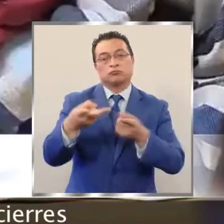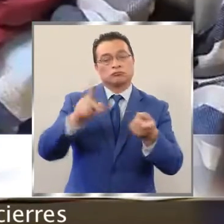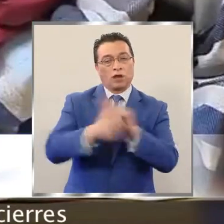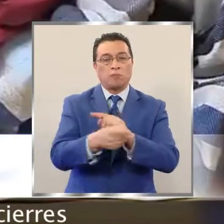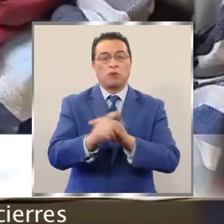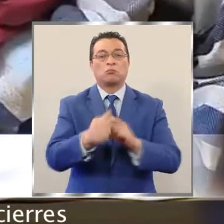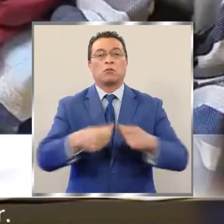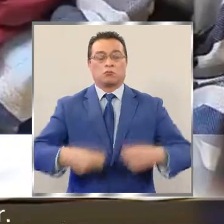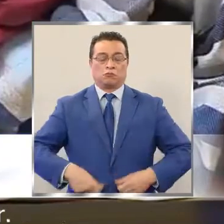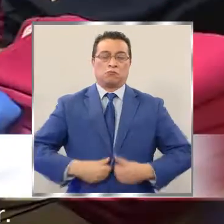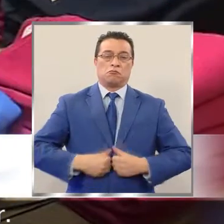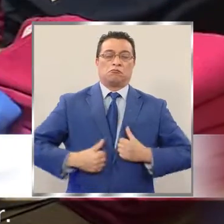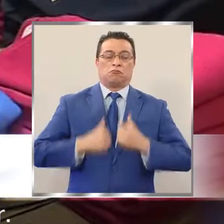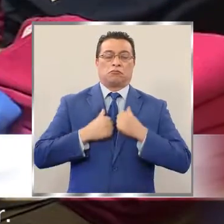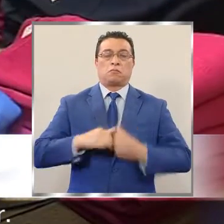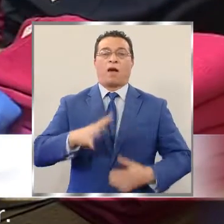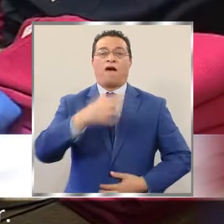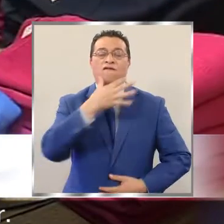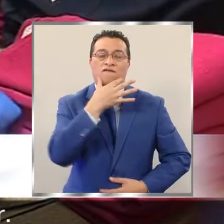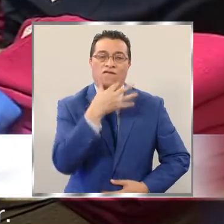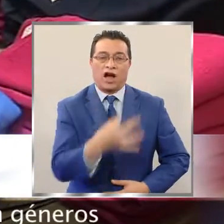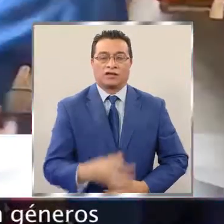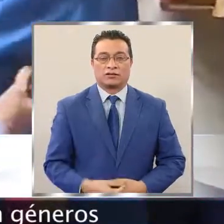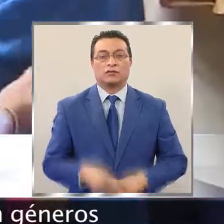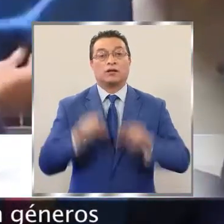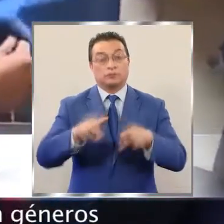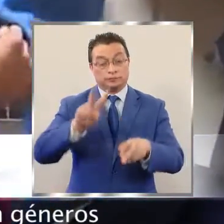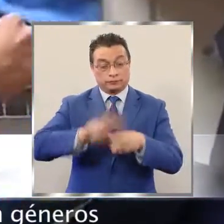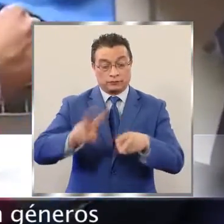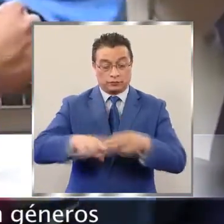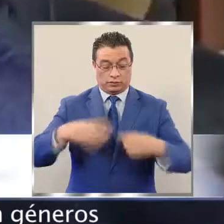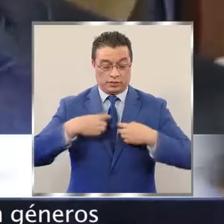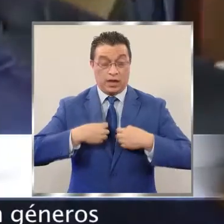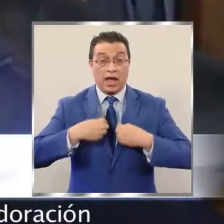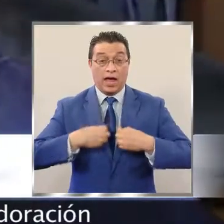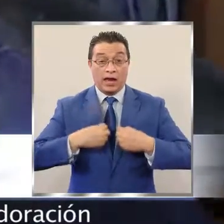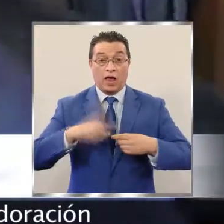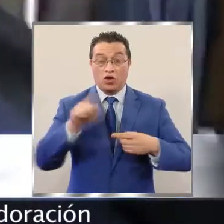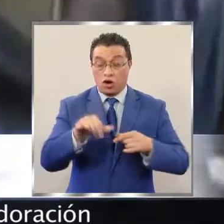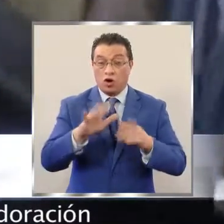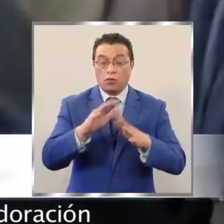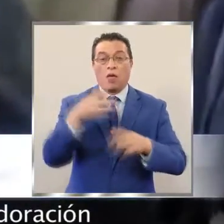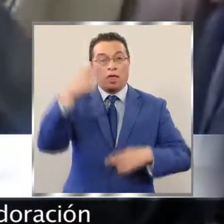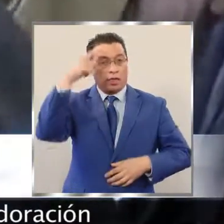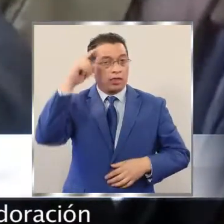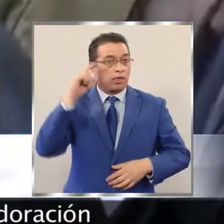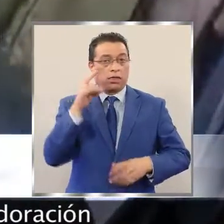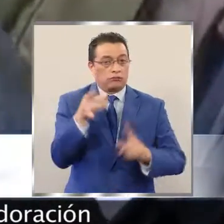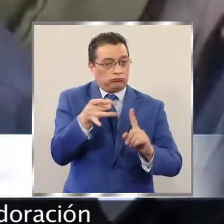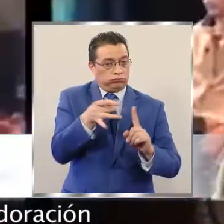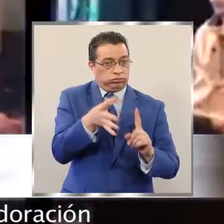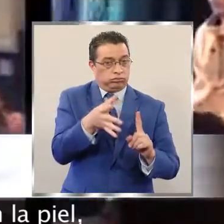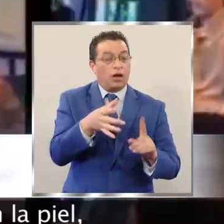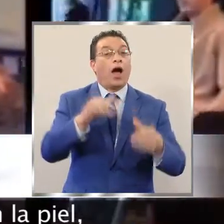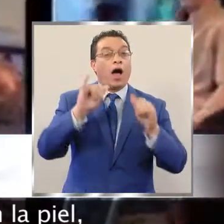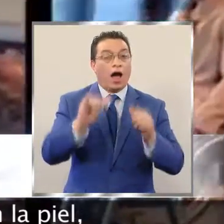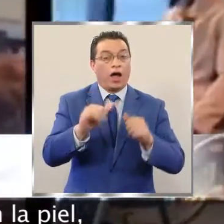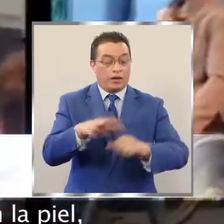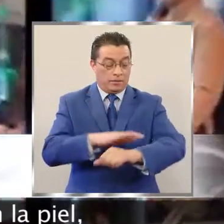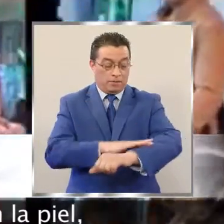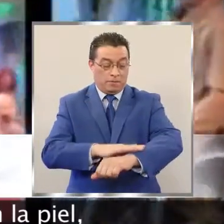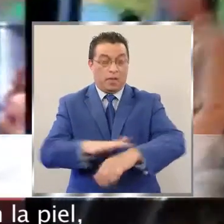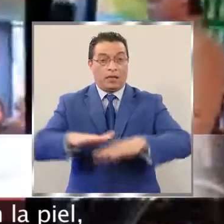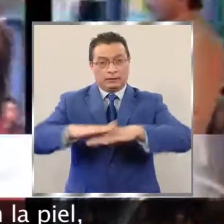sustituyeron por cierres más fáciles de usar. La ropa está fabricada con géneros y tejidos que evitan la sudoración y